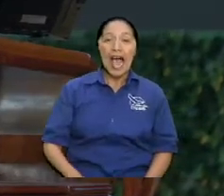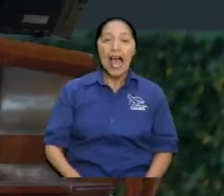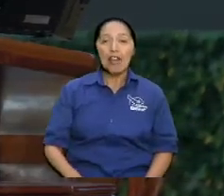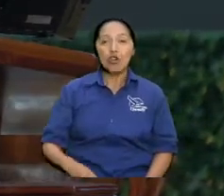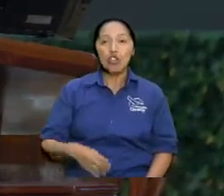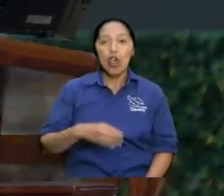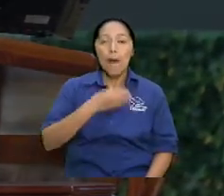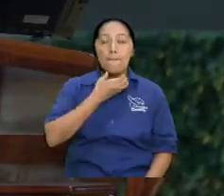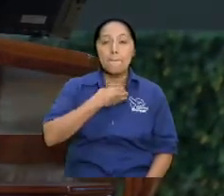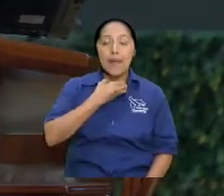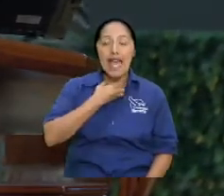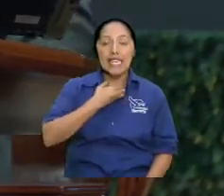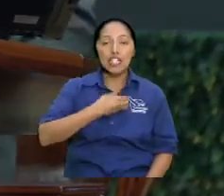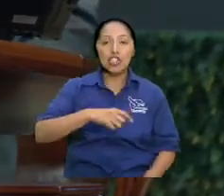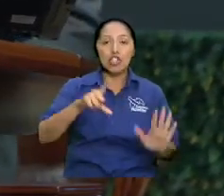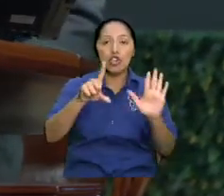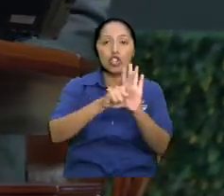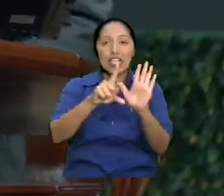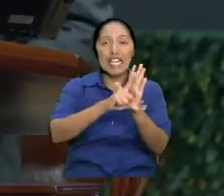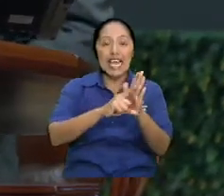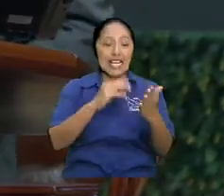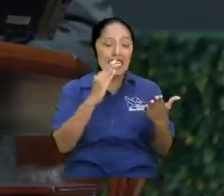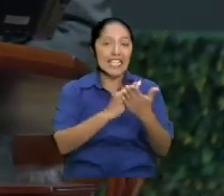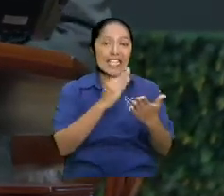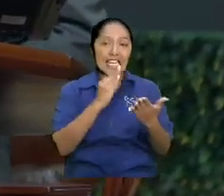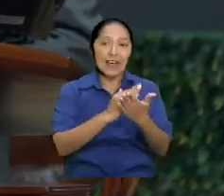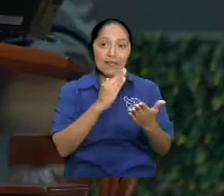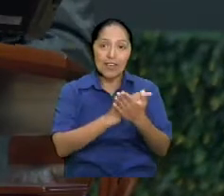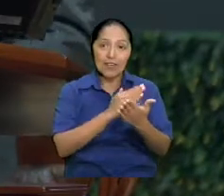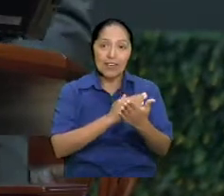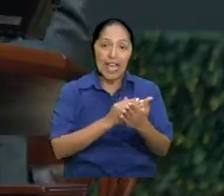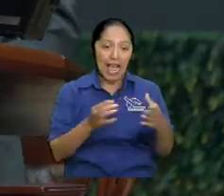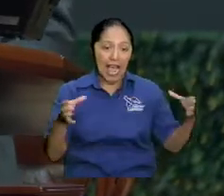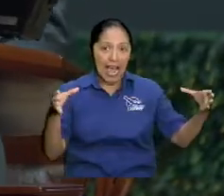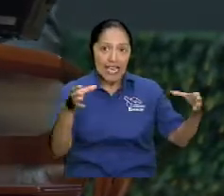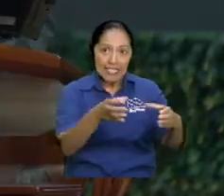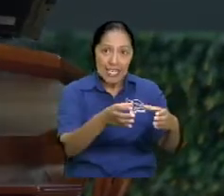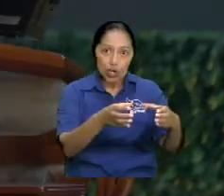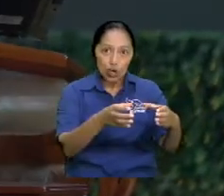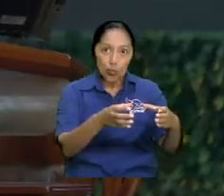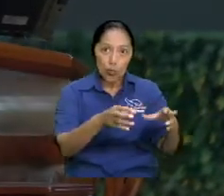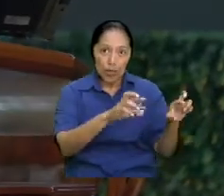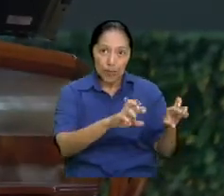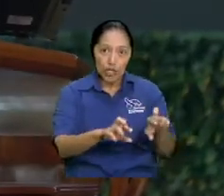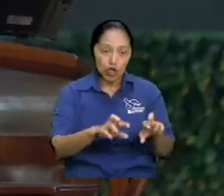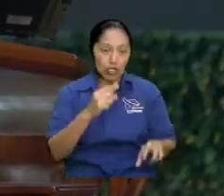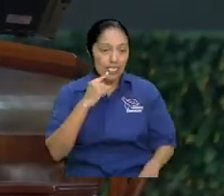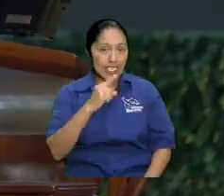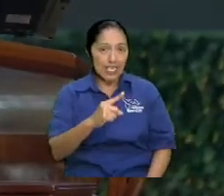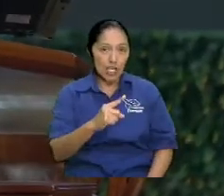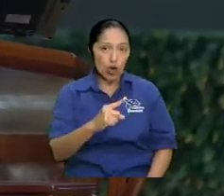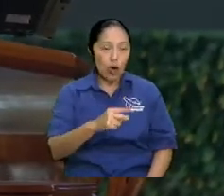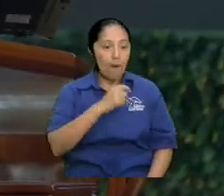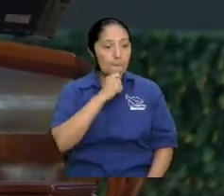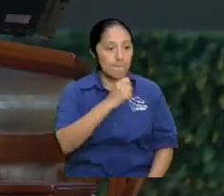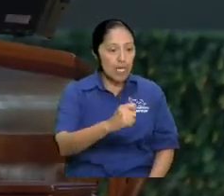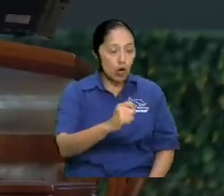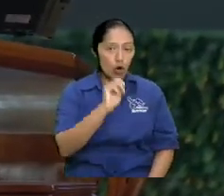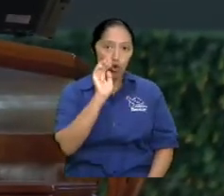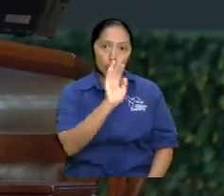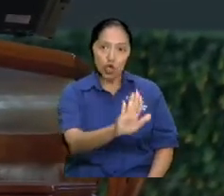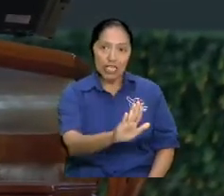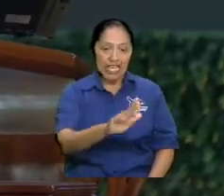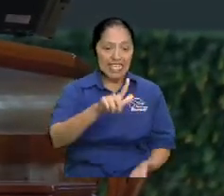dicen, Dios sabe lo que hay en mi corazón, así que yo me visto como me da la gana. No, hay que limpiarlo por dentro y por